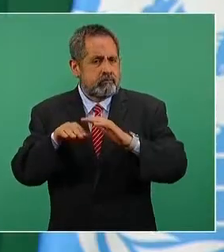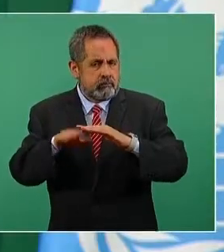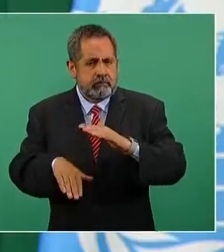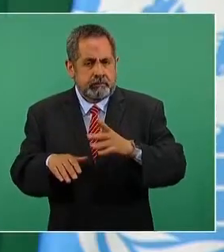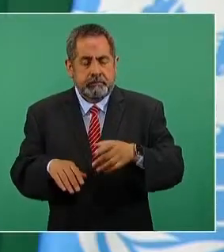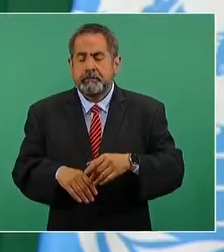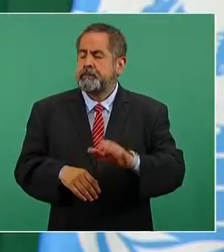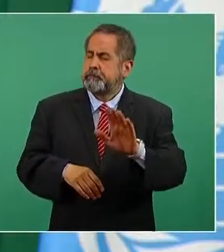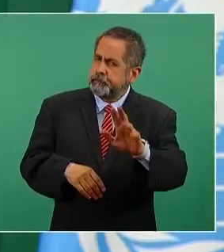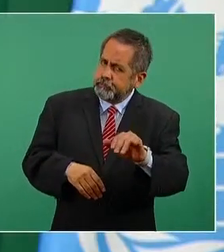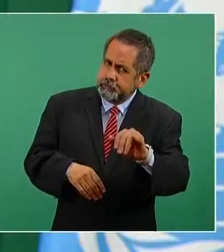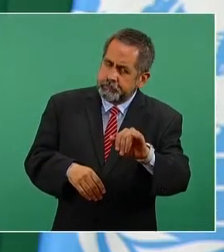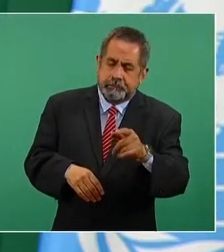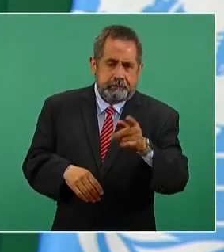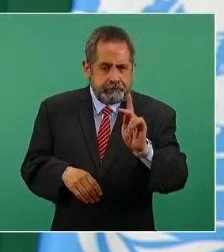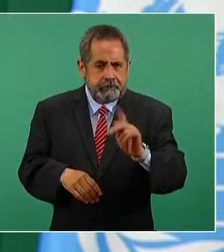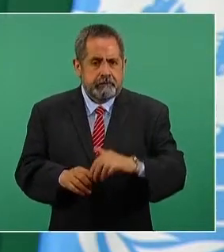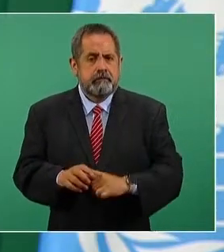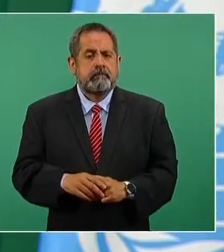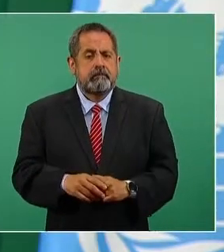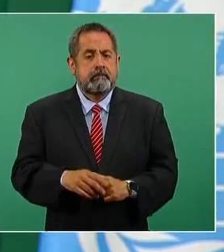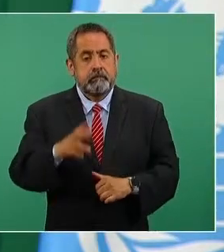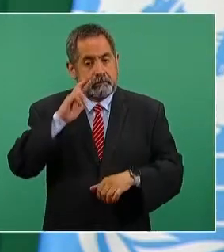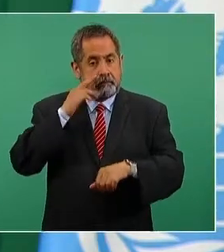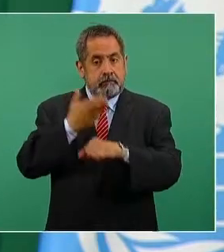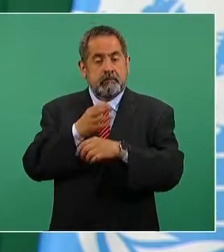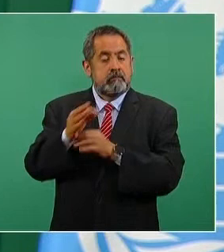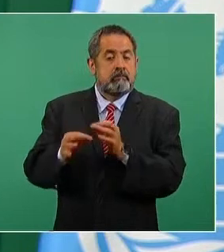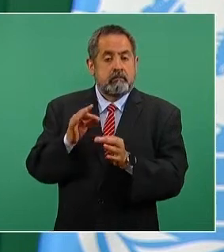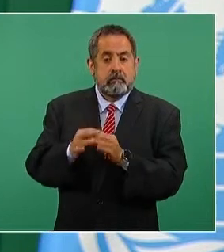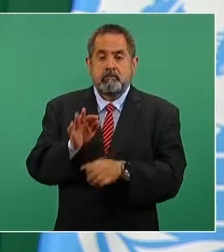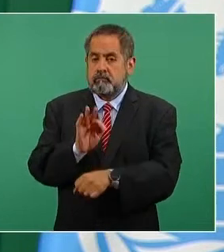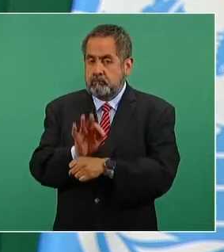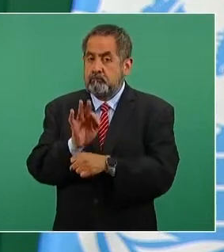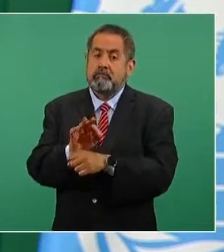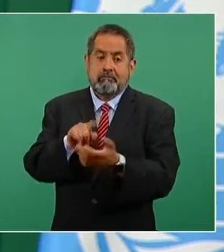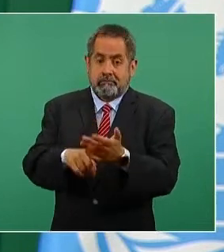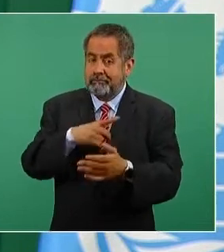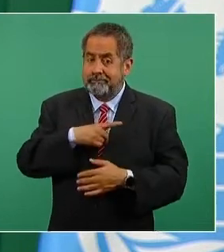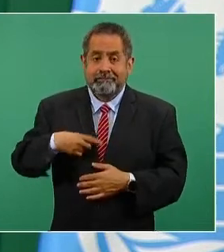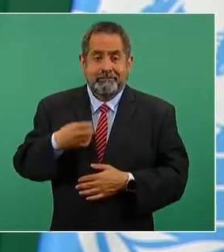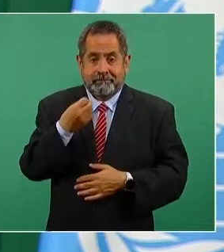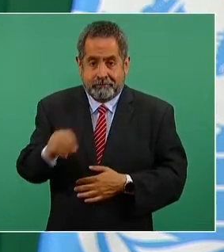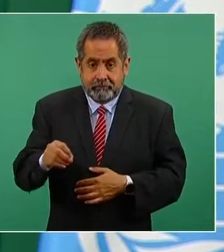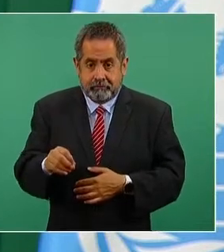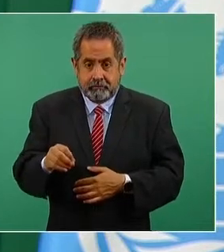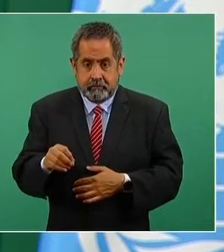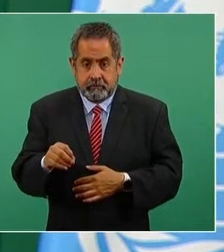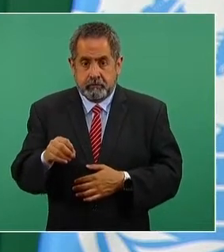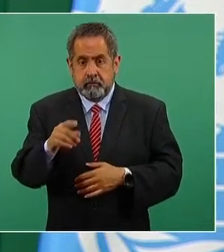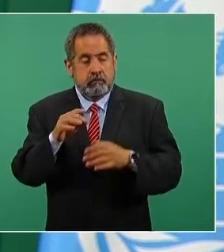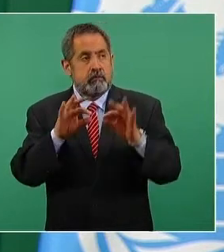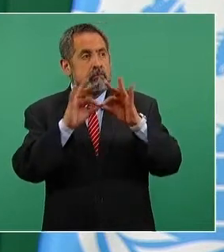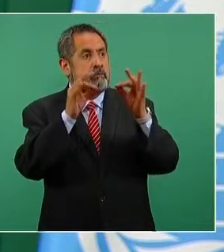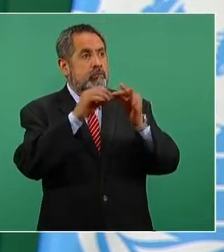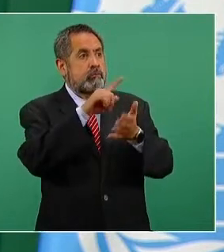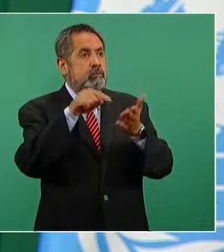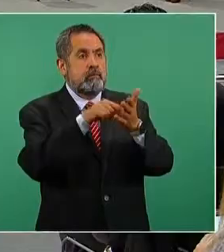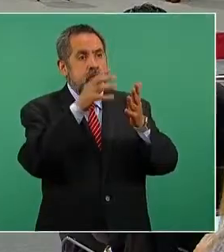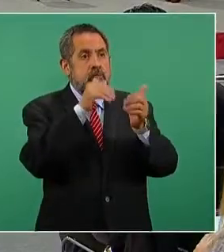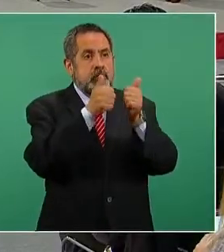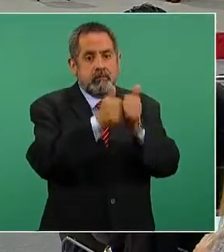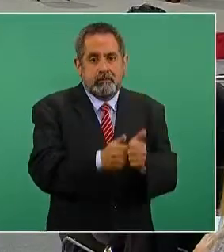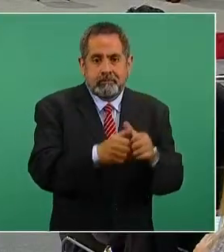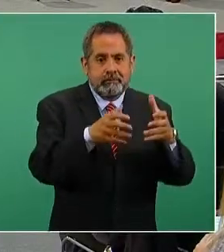Bueno, ahí se tiene la responsabilidad legal de protegerlos, pero no pueden estar ya en estaciones migratorias por disposición de la